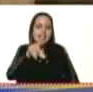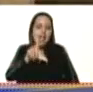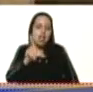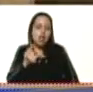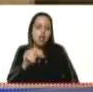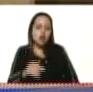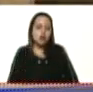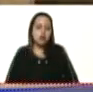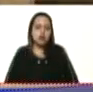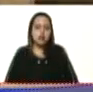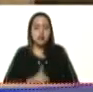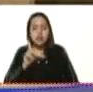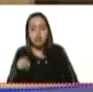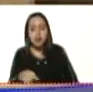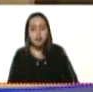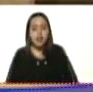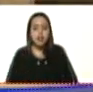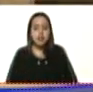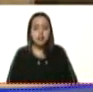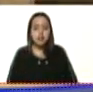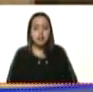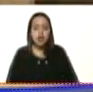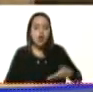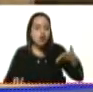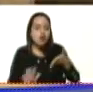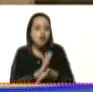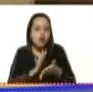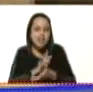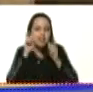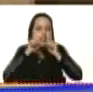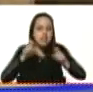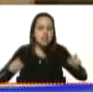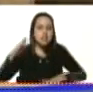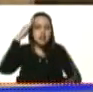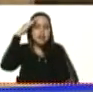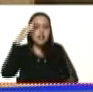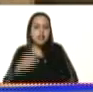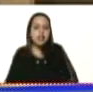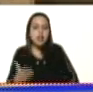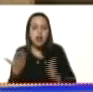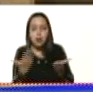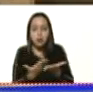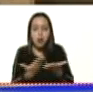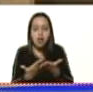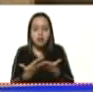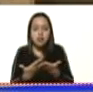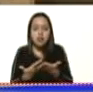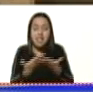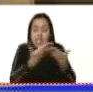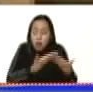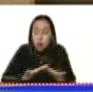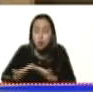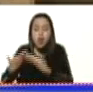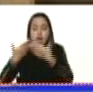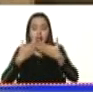con nuestro sagrado deber en las academias y universidades militares, de estudiar a fondo la